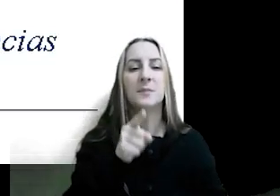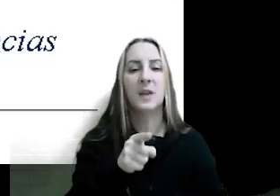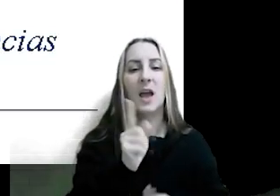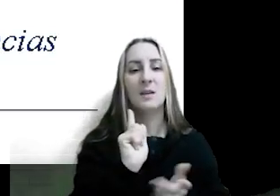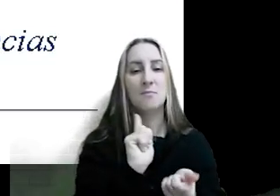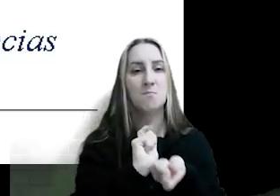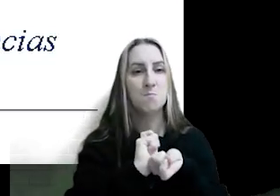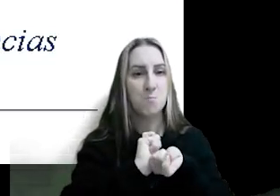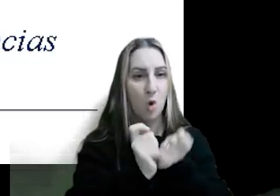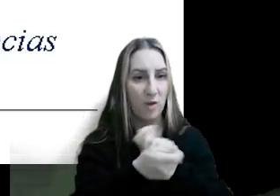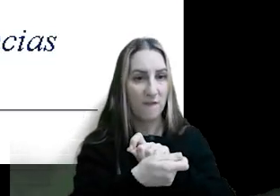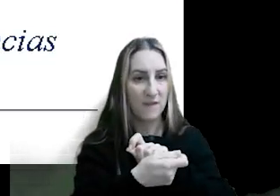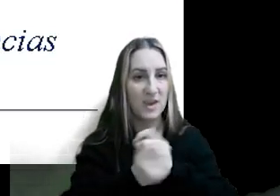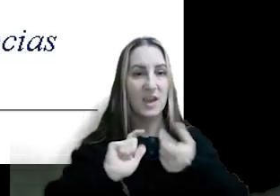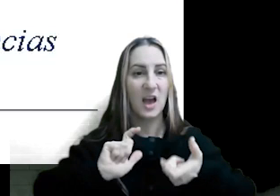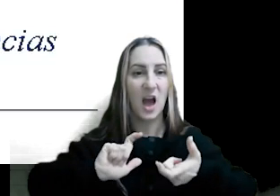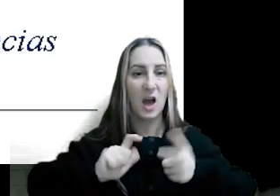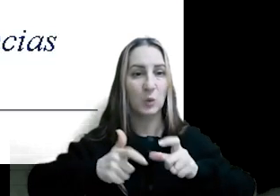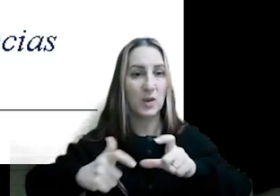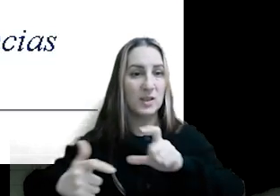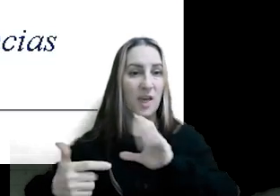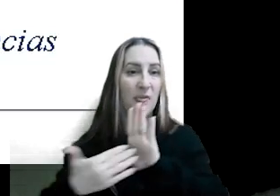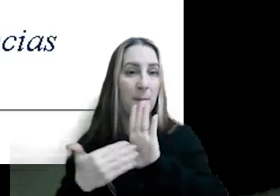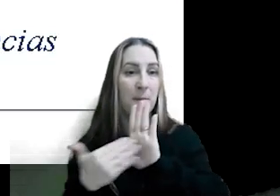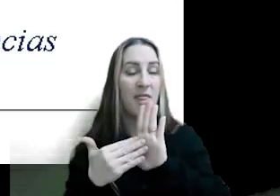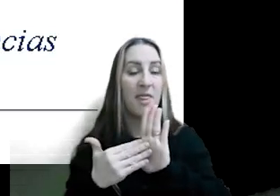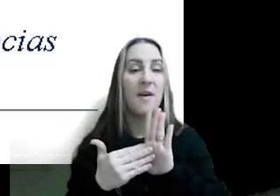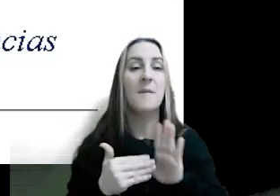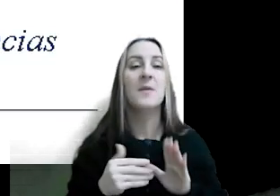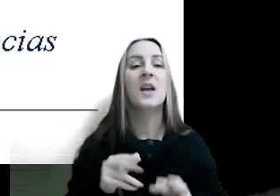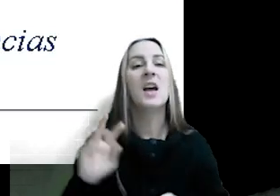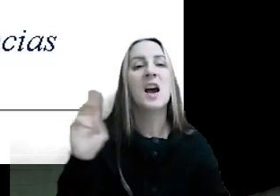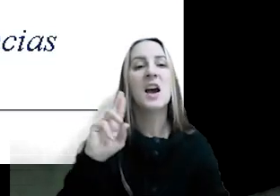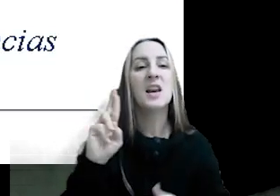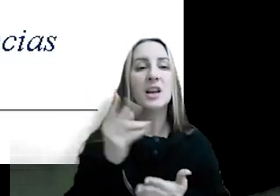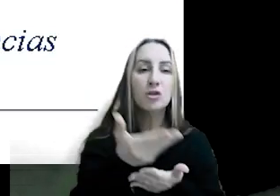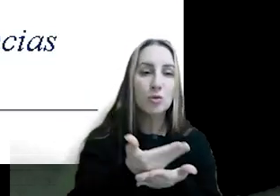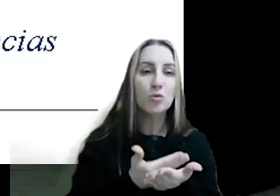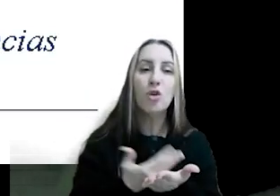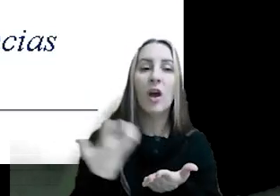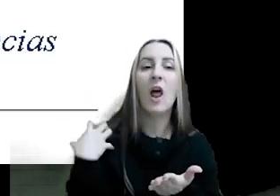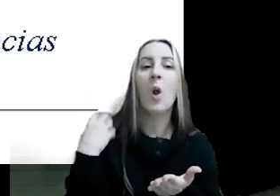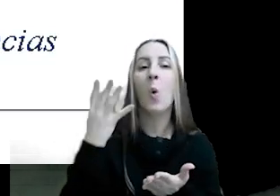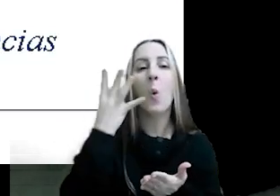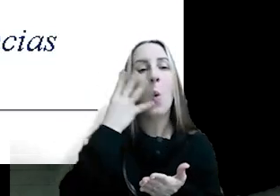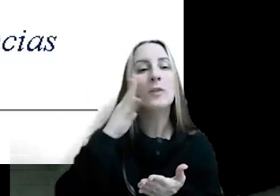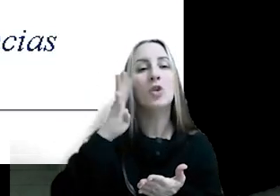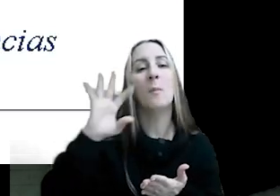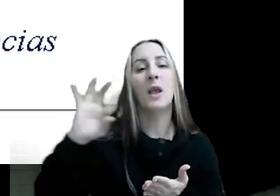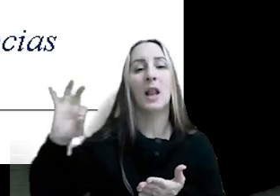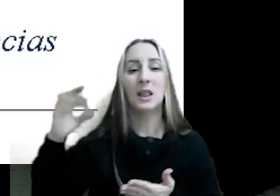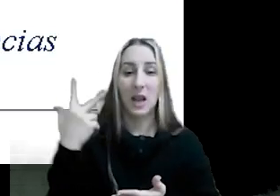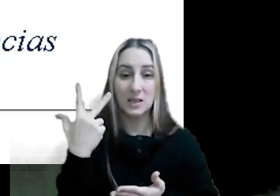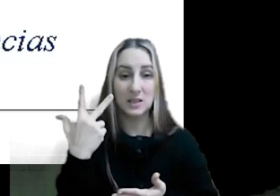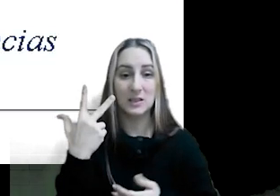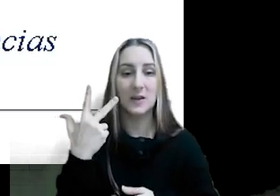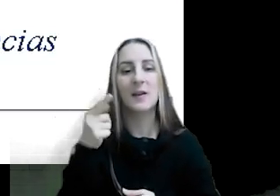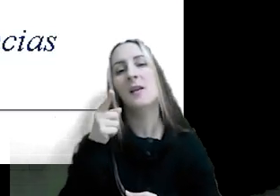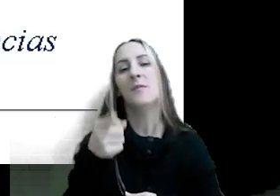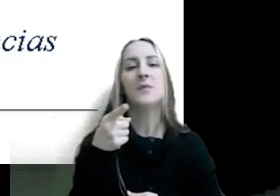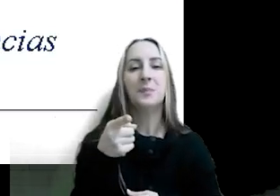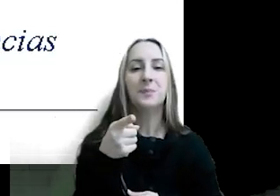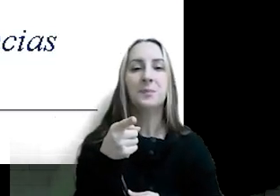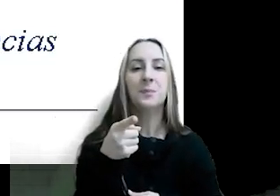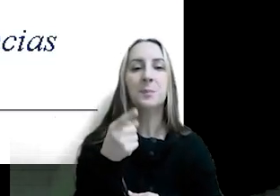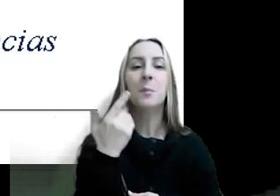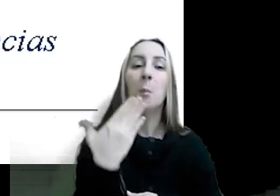actualiza de acuerdo a las reformas introducidas la Resolución General 4003, donde se puede conocer